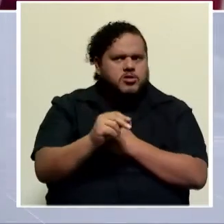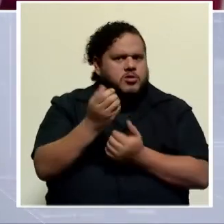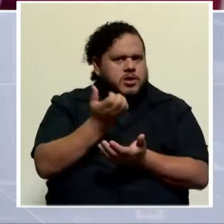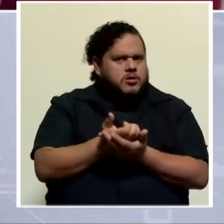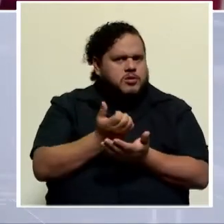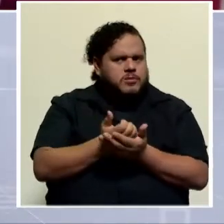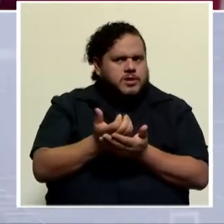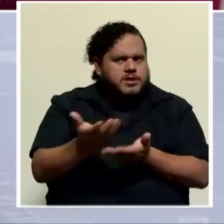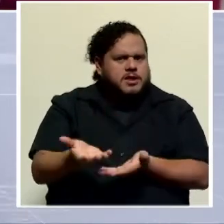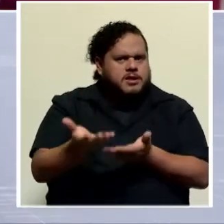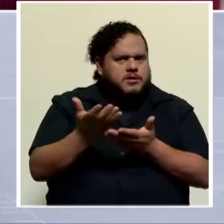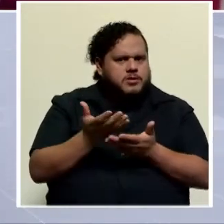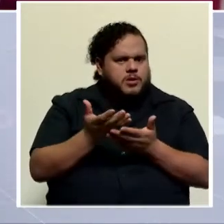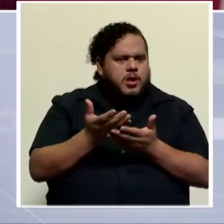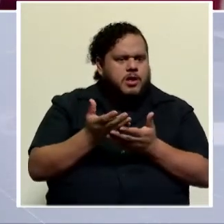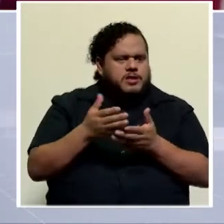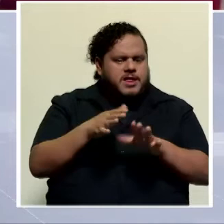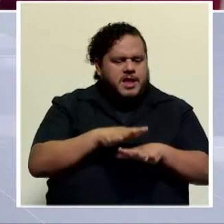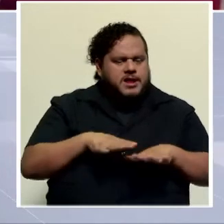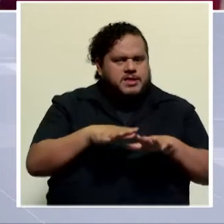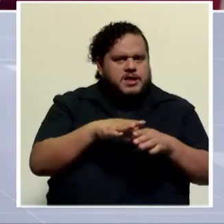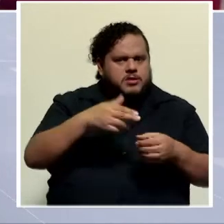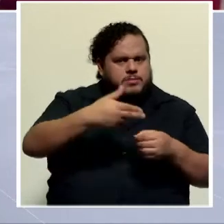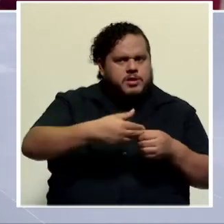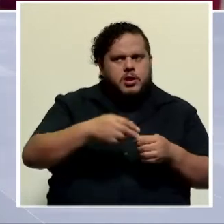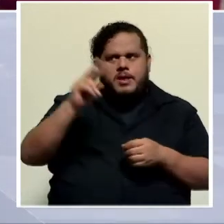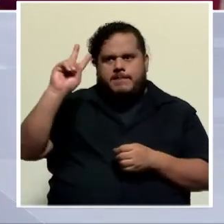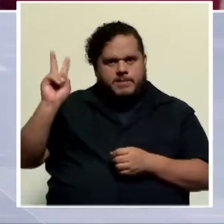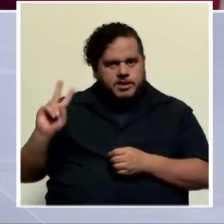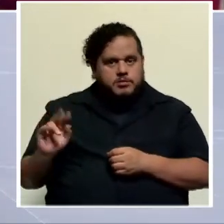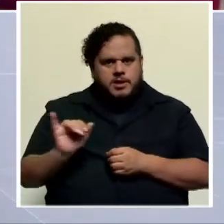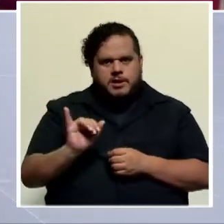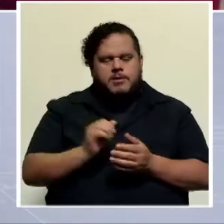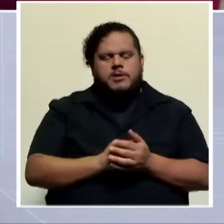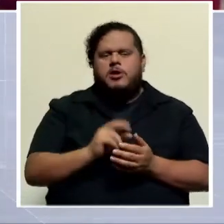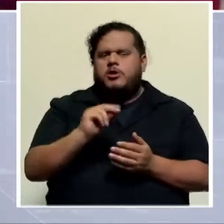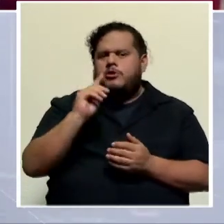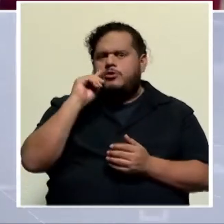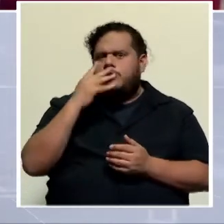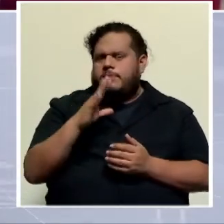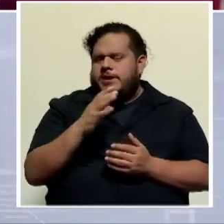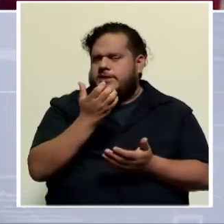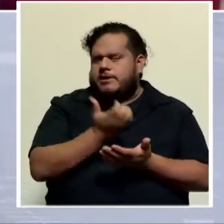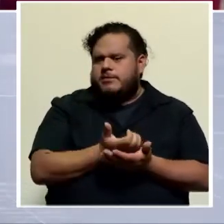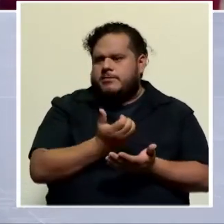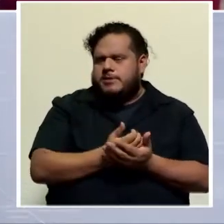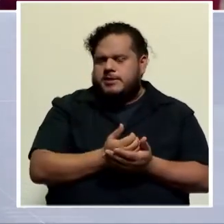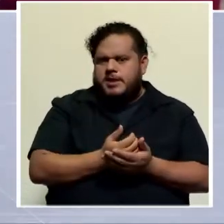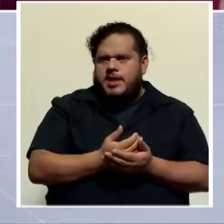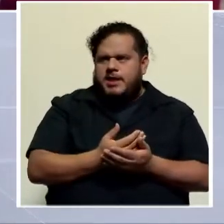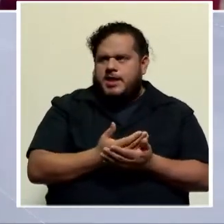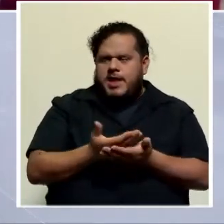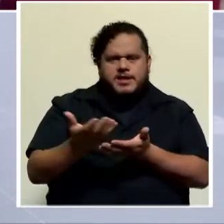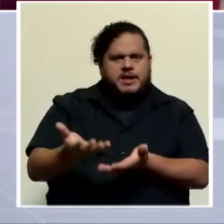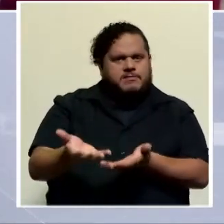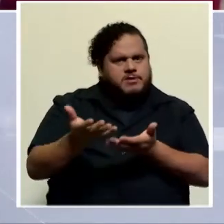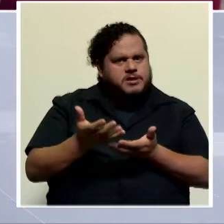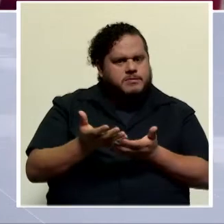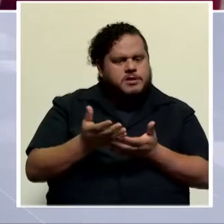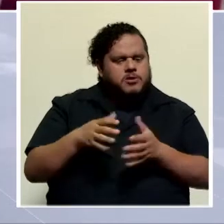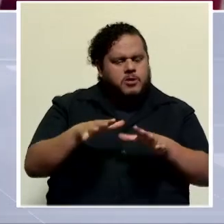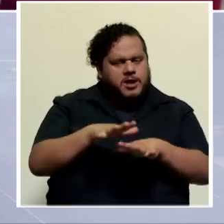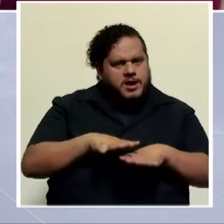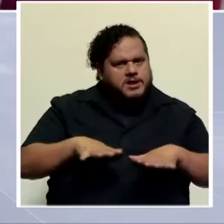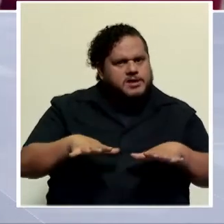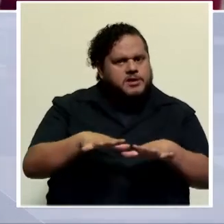hayan recibido el sector petrolero, bueno, Venezuela, no parecen economías que hayan recibido del sector